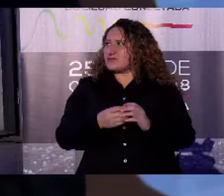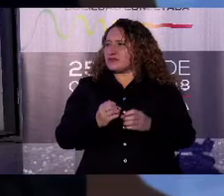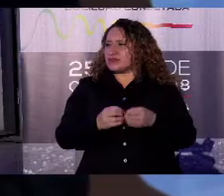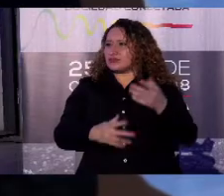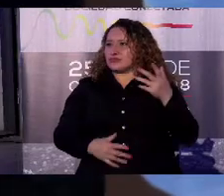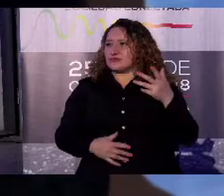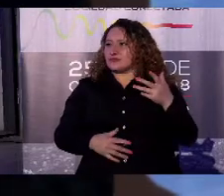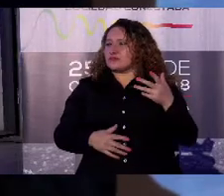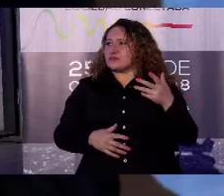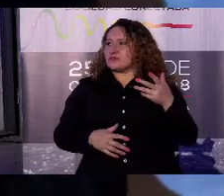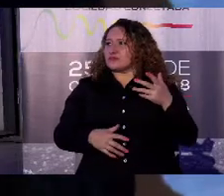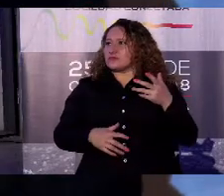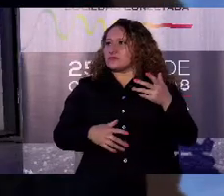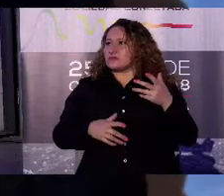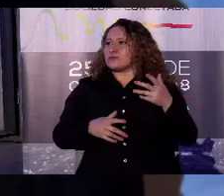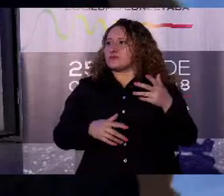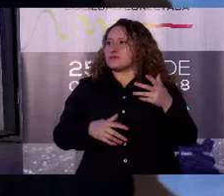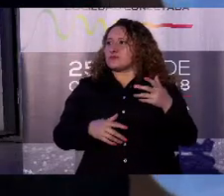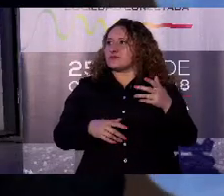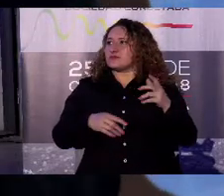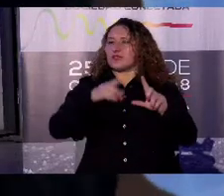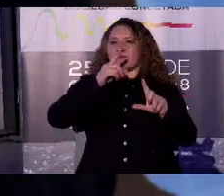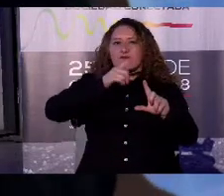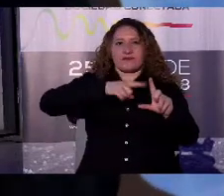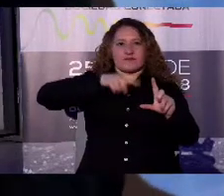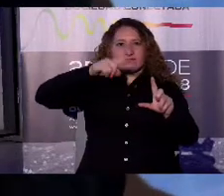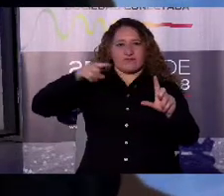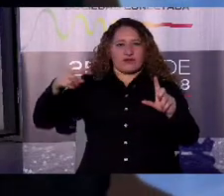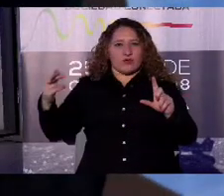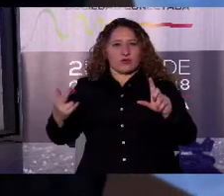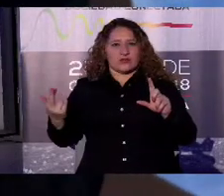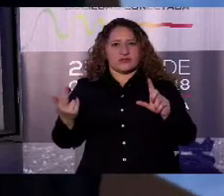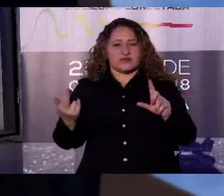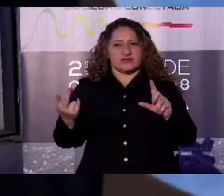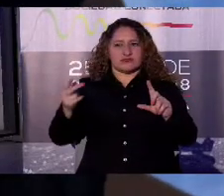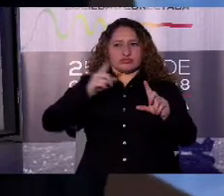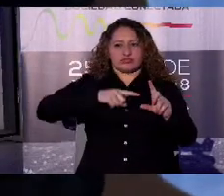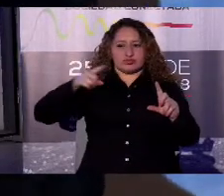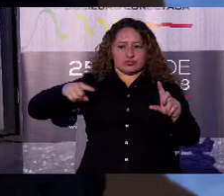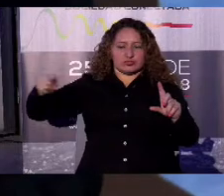de frecuencias que van a estar interactuando